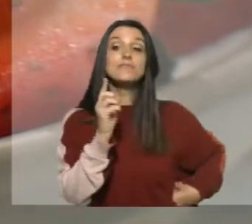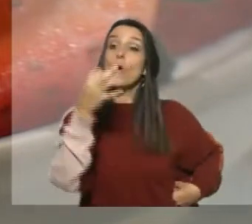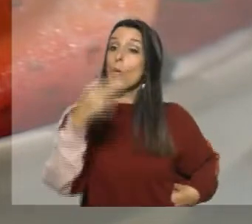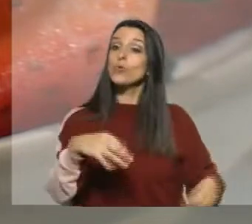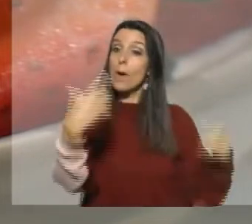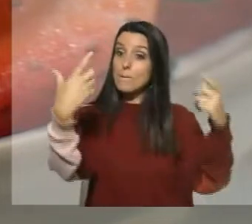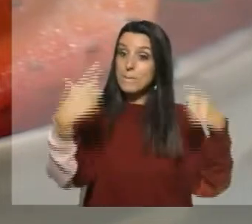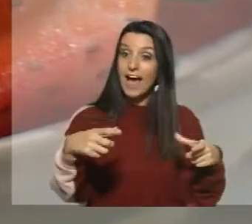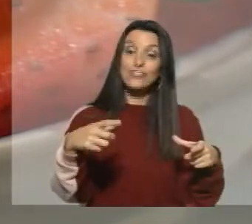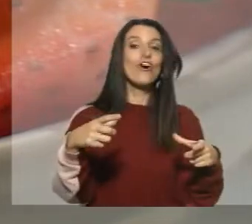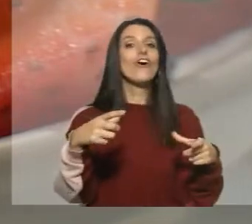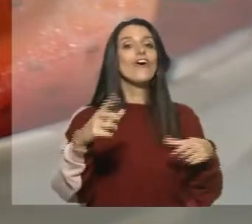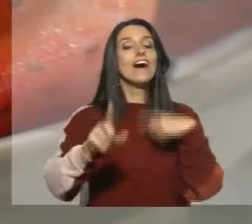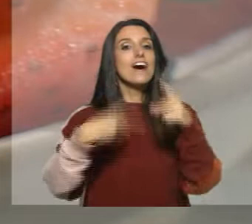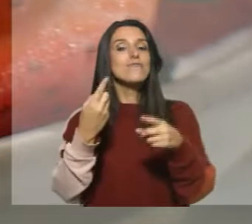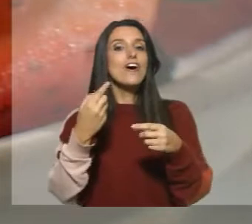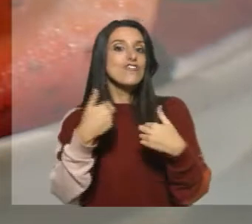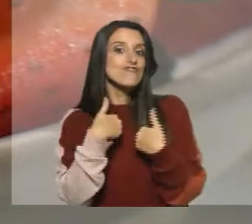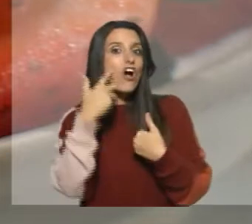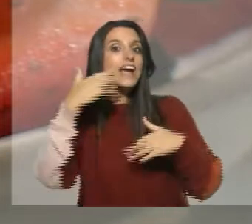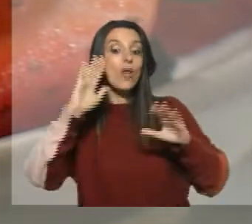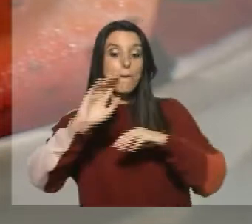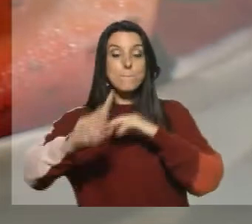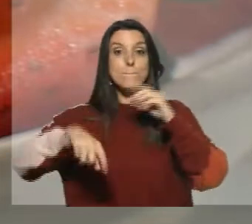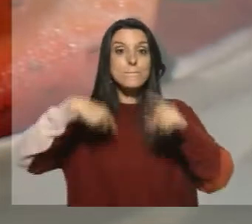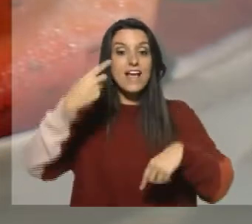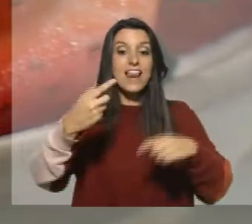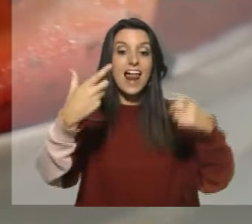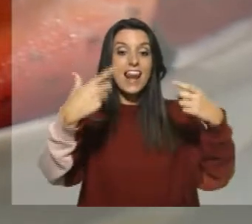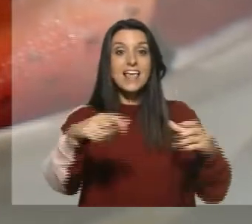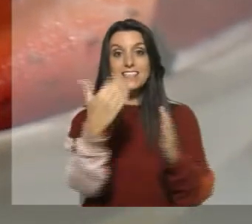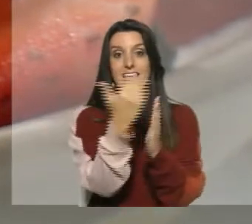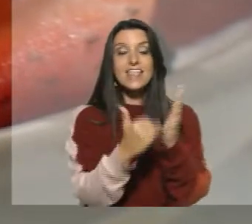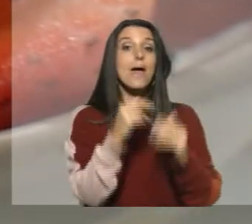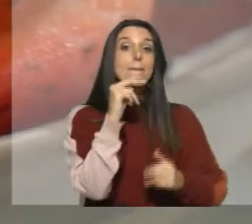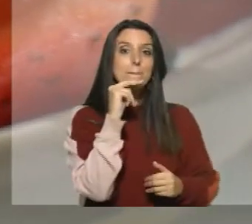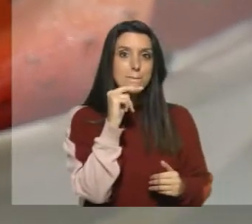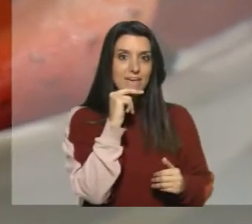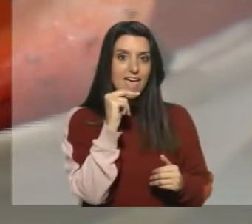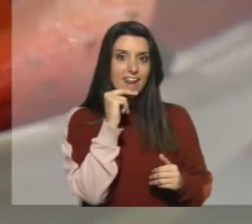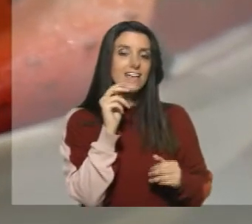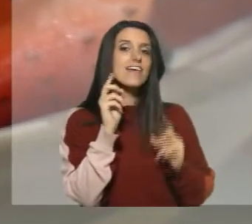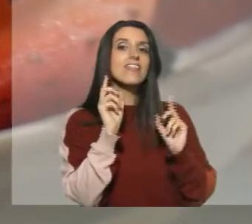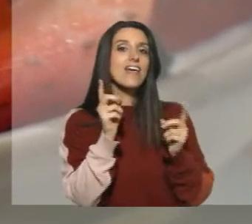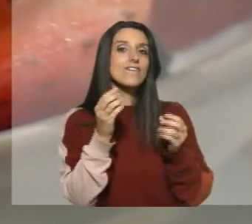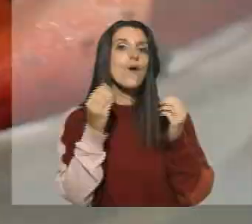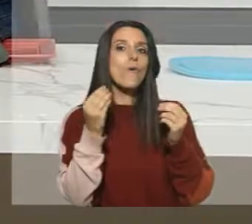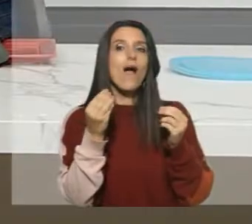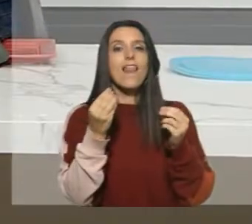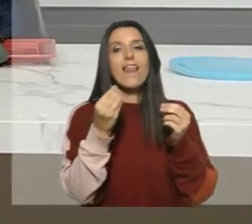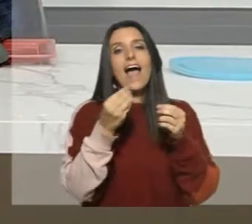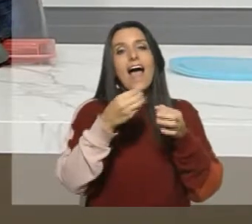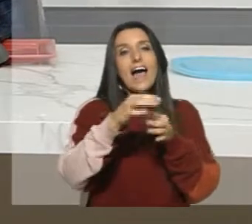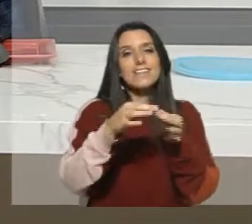plano que nos está haciendo nuestro compañero Caravana, yo creo que mañana, en la receta del viernes, tiene que estar incluida. Tiene que estar las aceitunas,